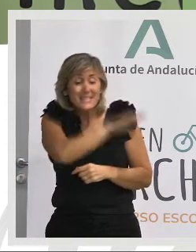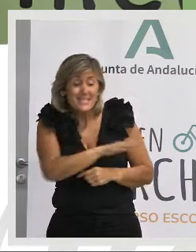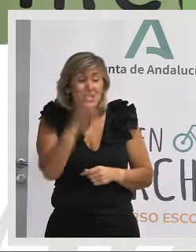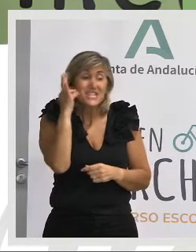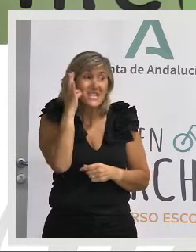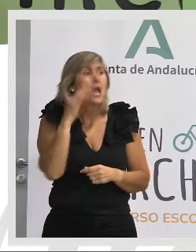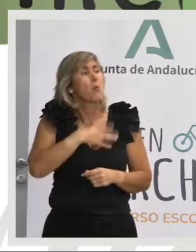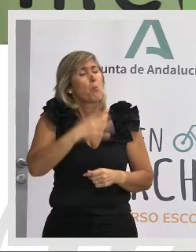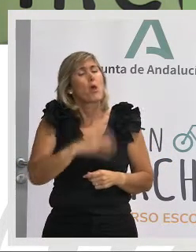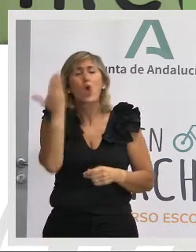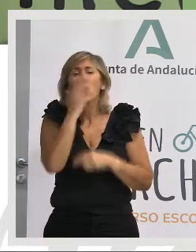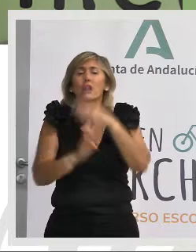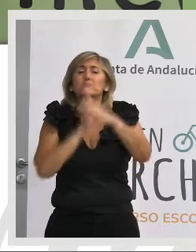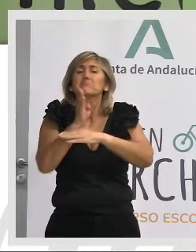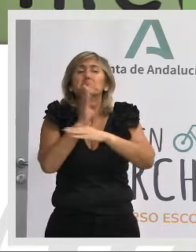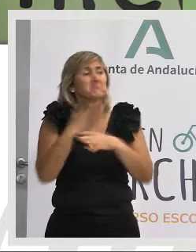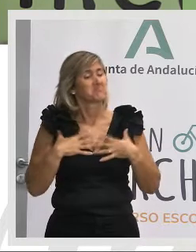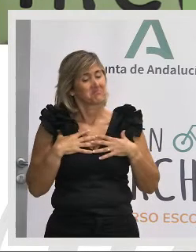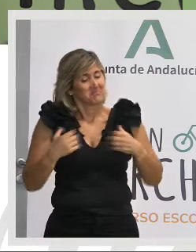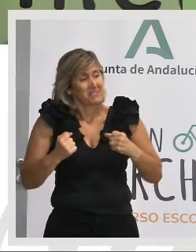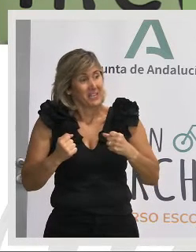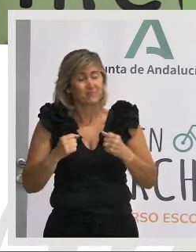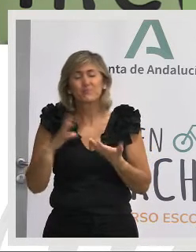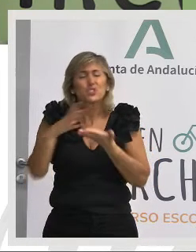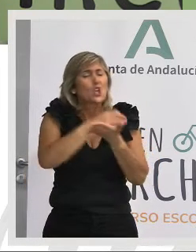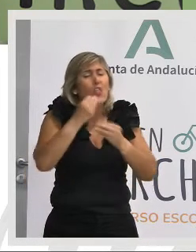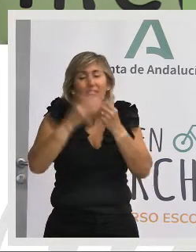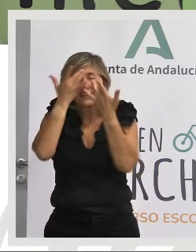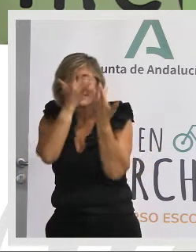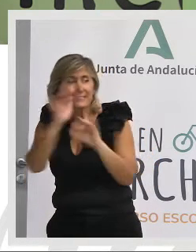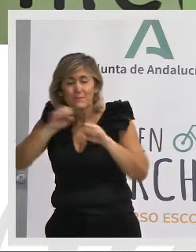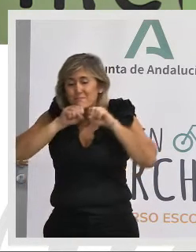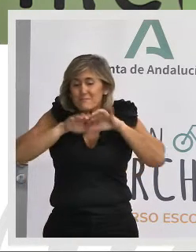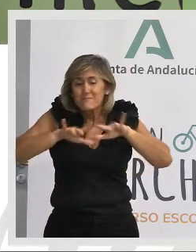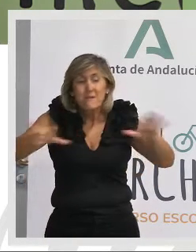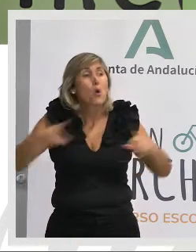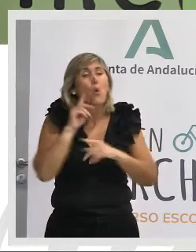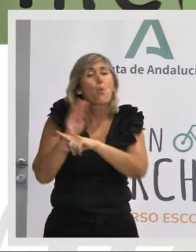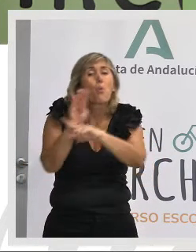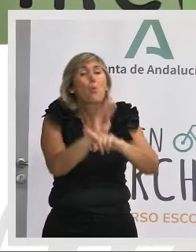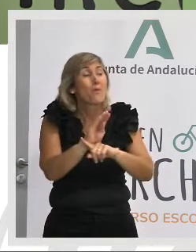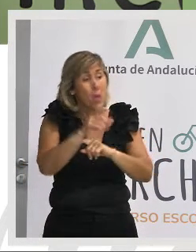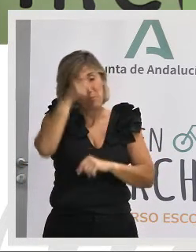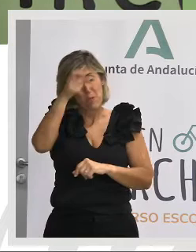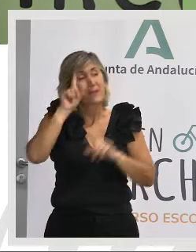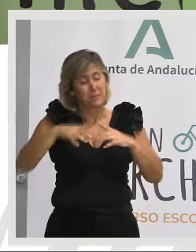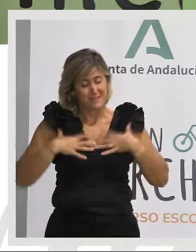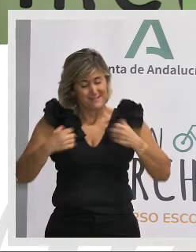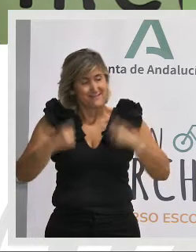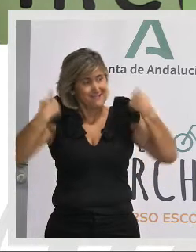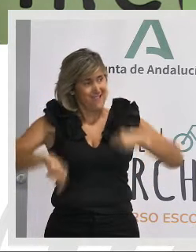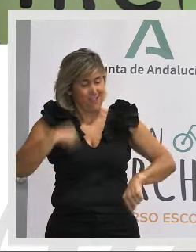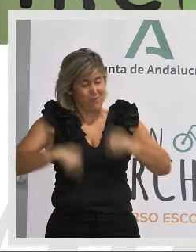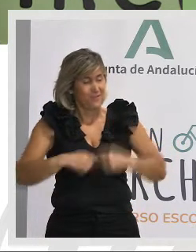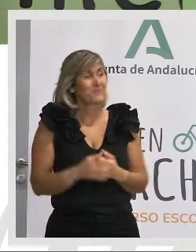asistir al colegio de una manera saludable, sensibilizándose de la importancia de cuidar nuestro pueblo y nuestra salud propia.